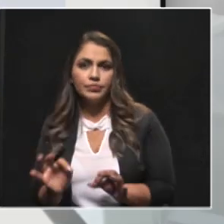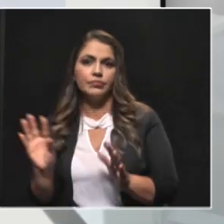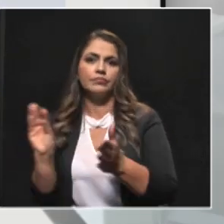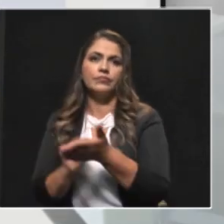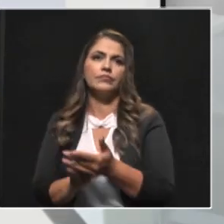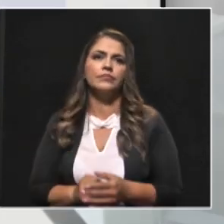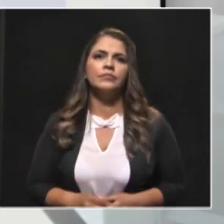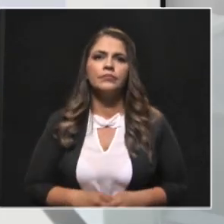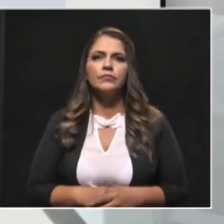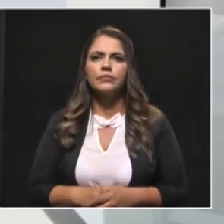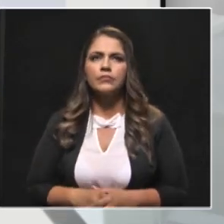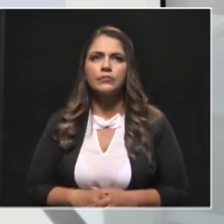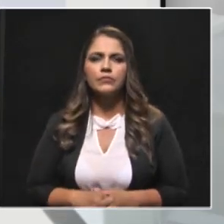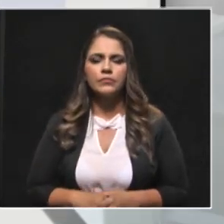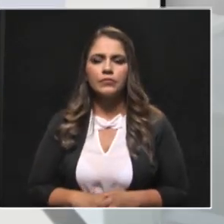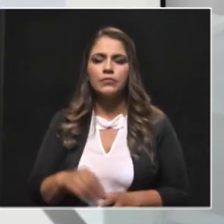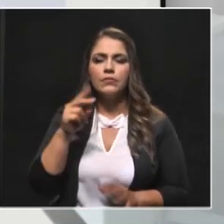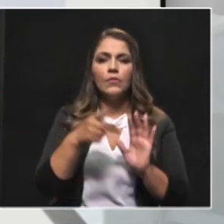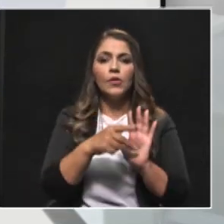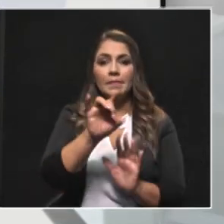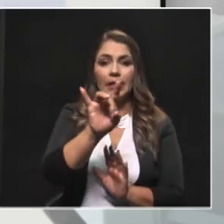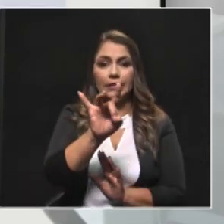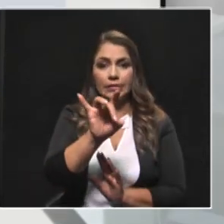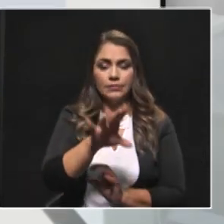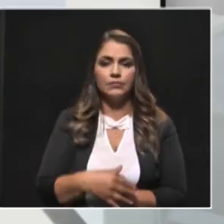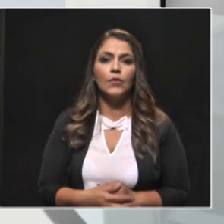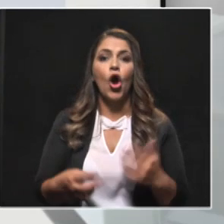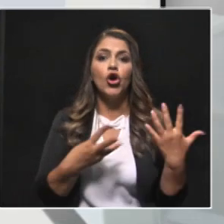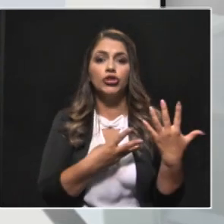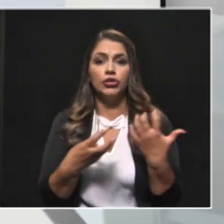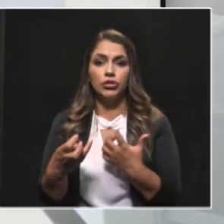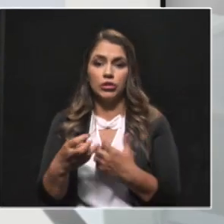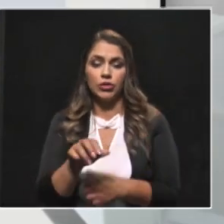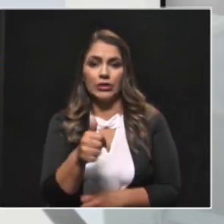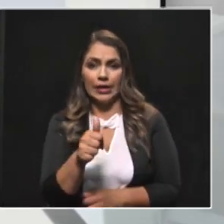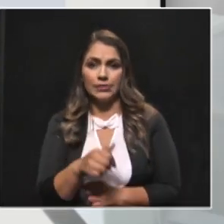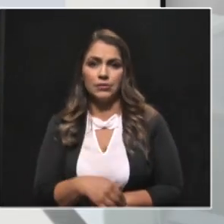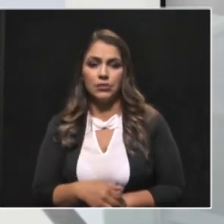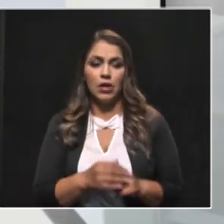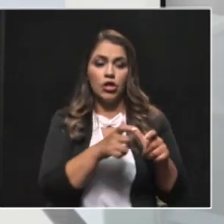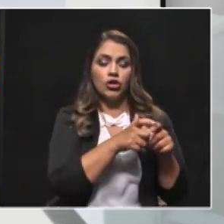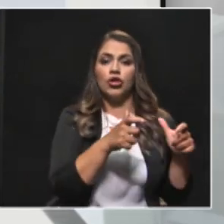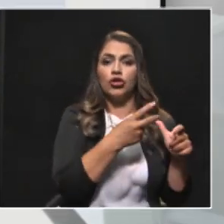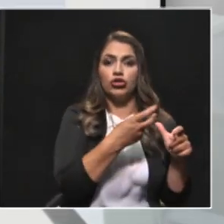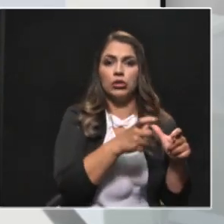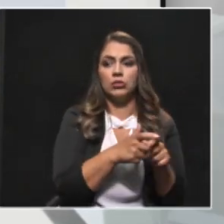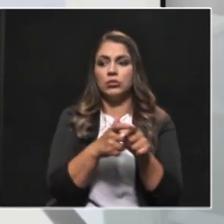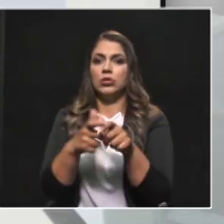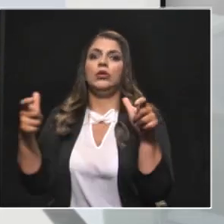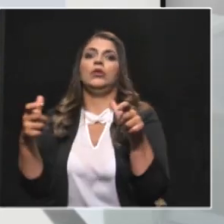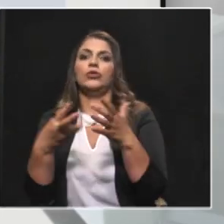vía este mecanismo. Okay. En el 2015 fueron 810 inscritos, pasamos de 200 a